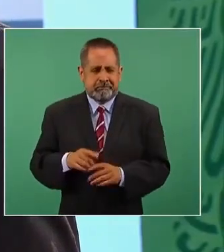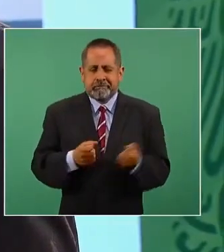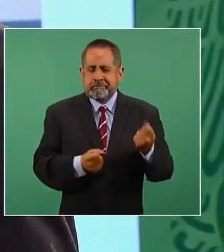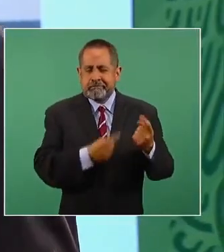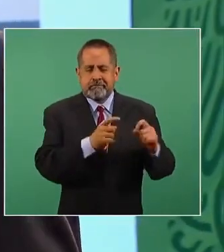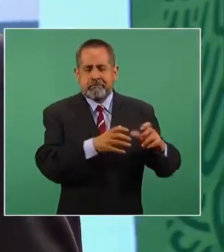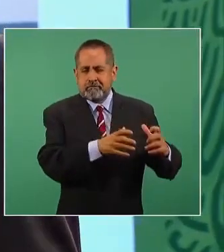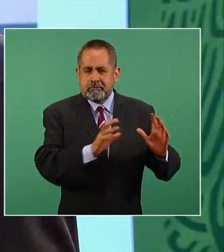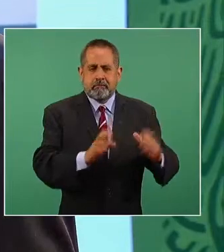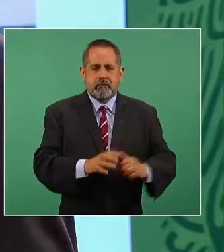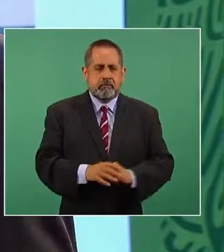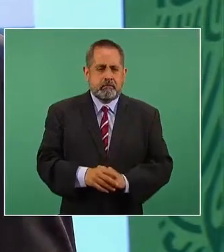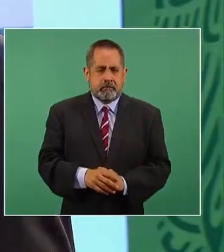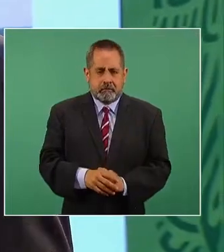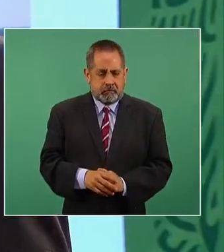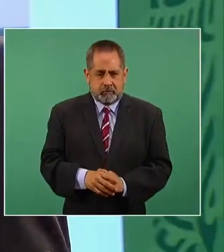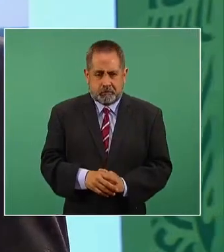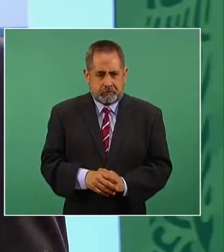no,